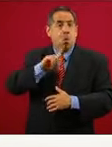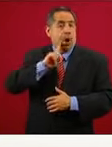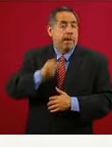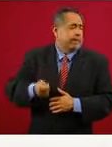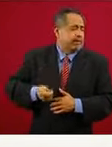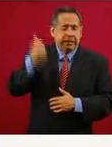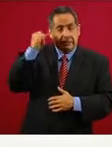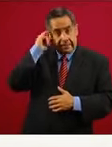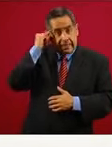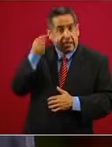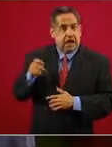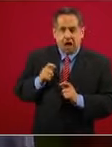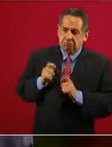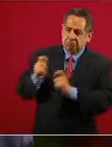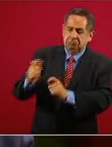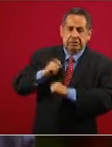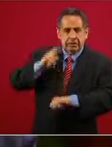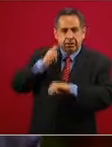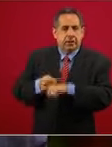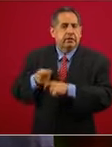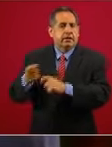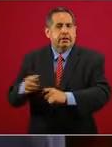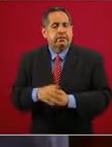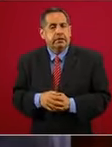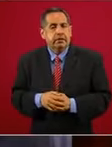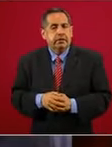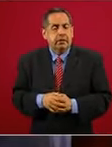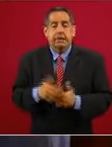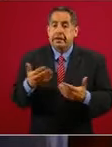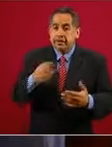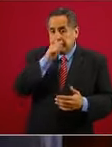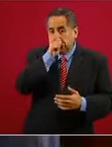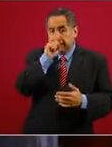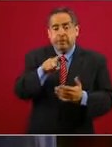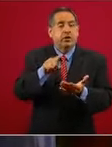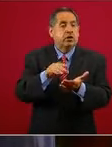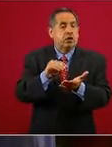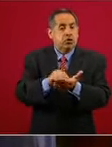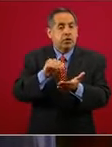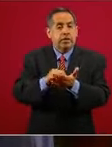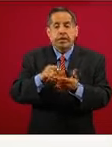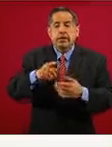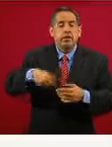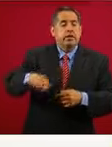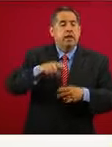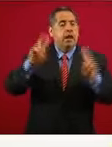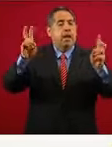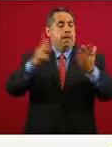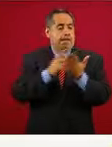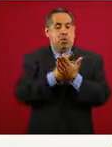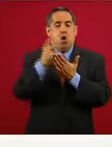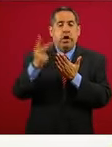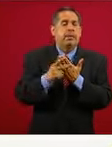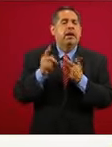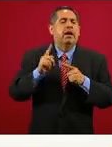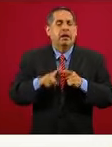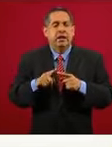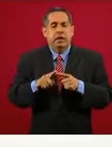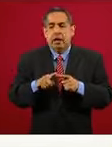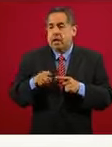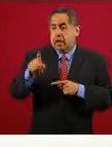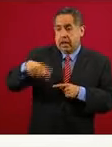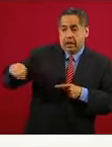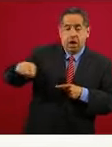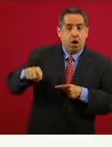También informo que continúa el programa de apoyo preferente a los